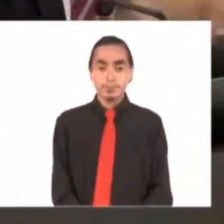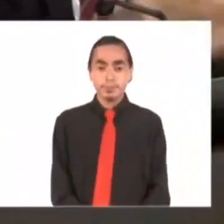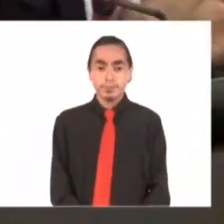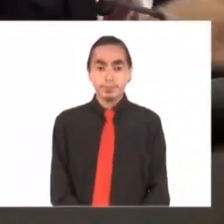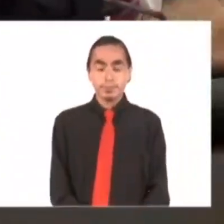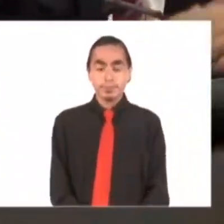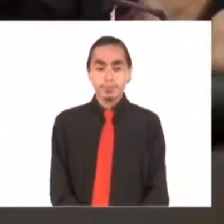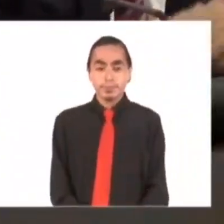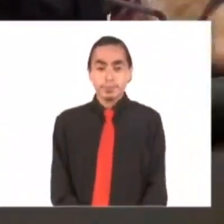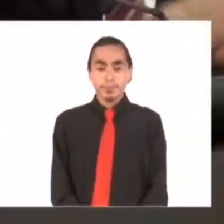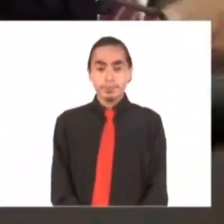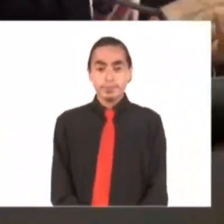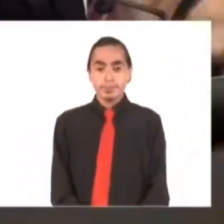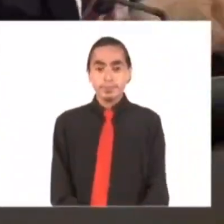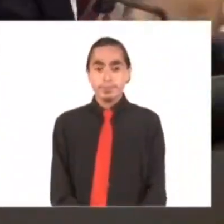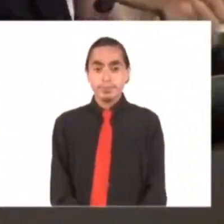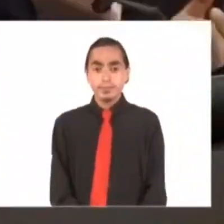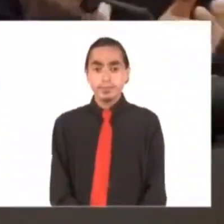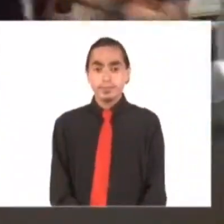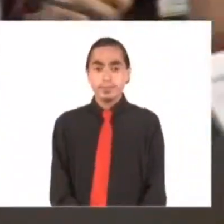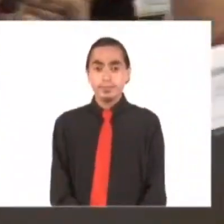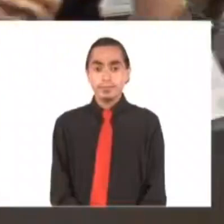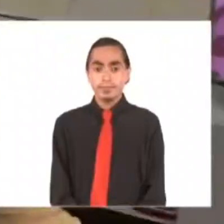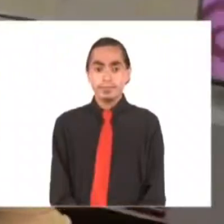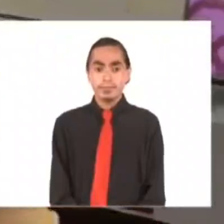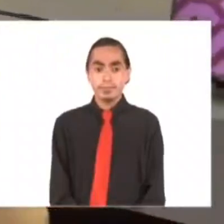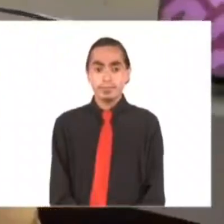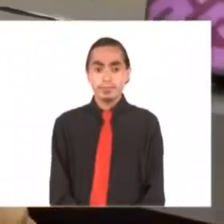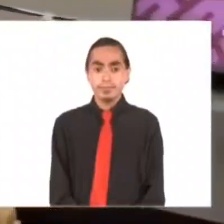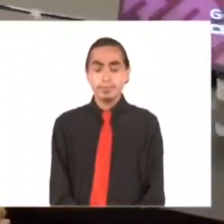nuevo. Vamos a estar trabajando.